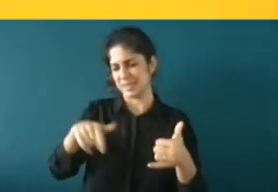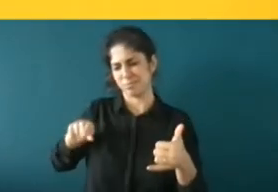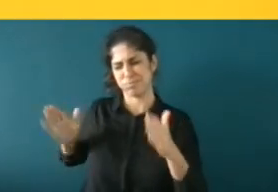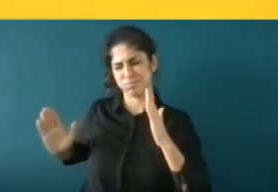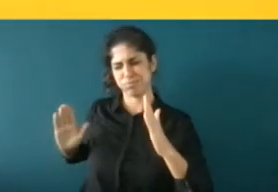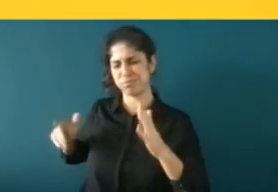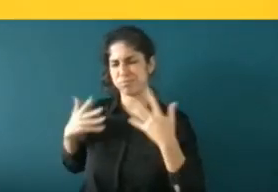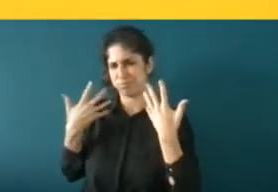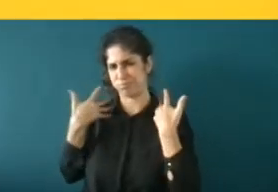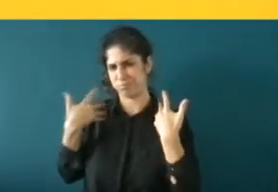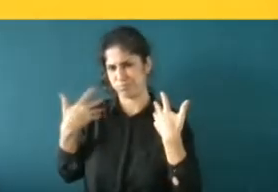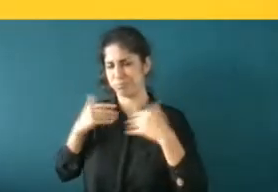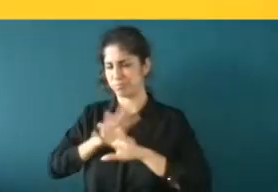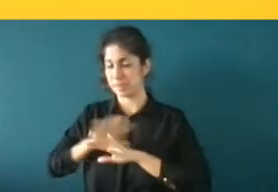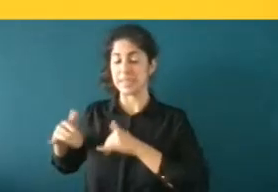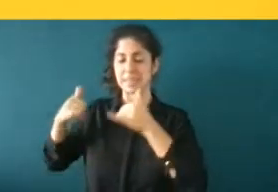regularizan su situación